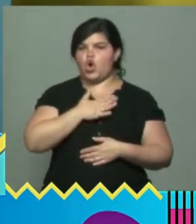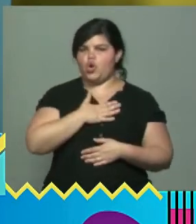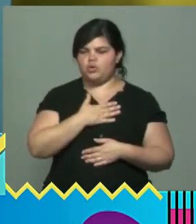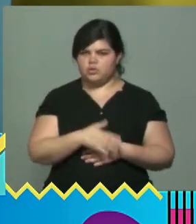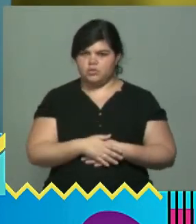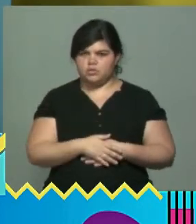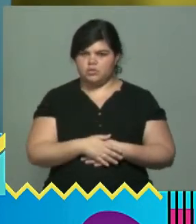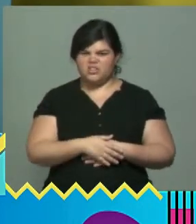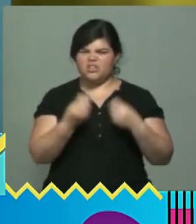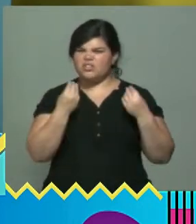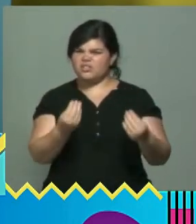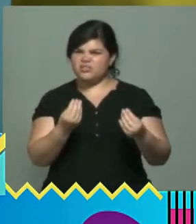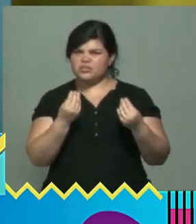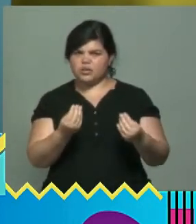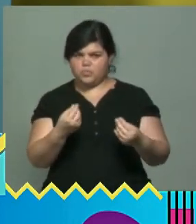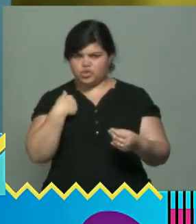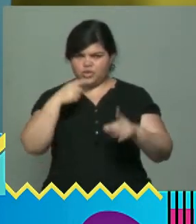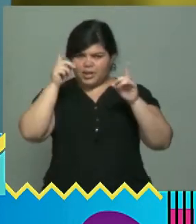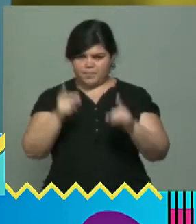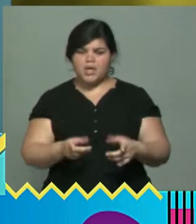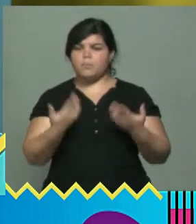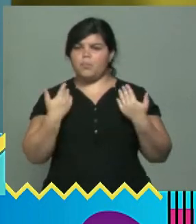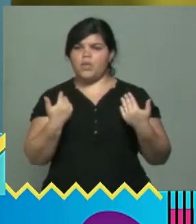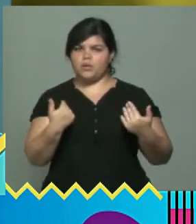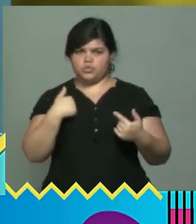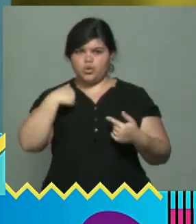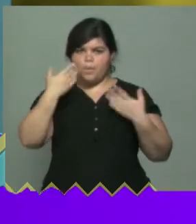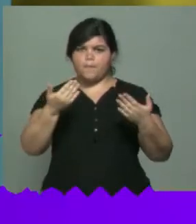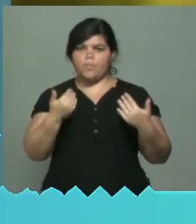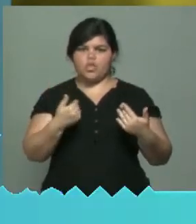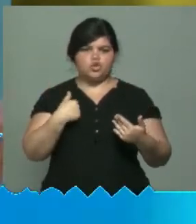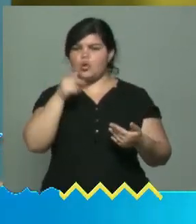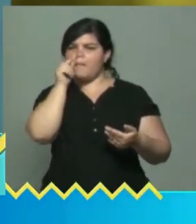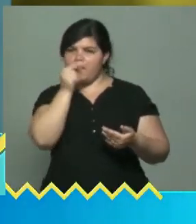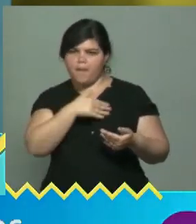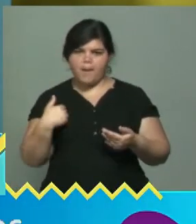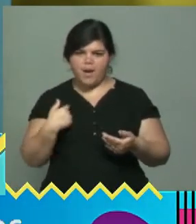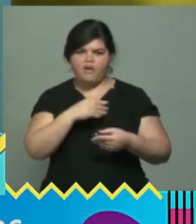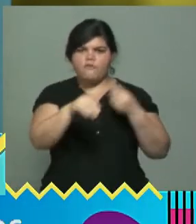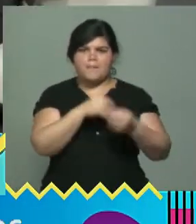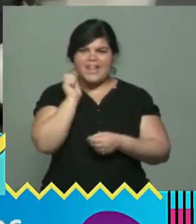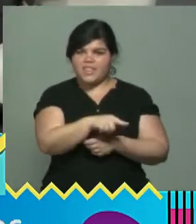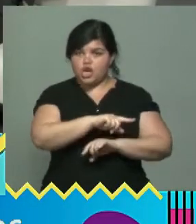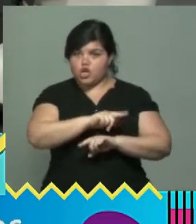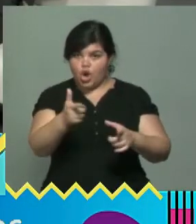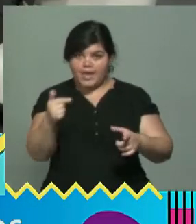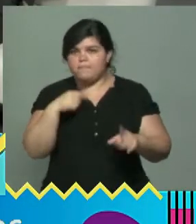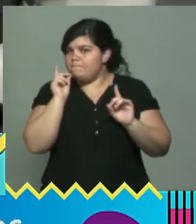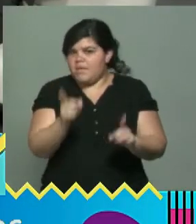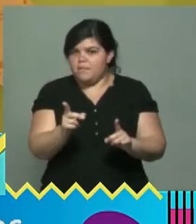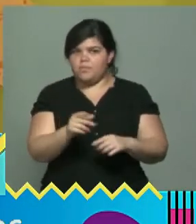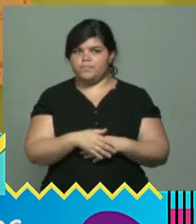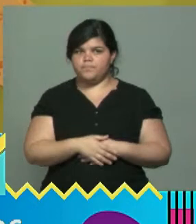se rompe con esa idea de que yo también puedo actuar aún cuando no soy el padre o un familiar directo de esa persona? Con la corresponsabilidad.